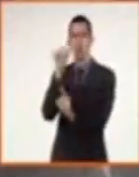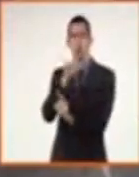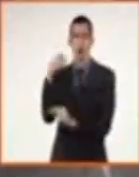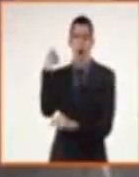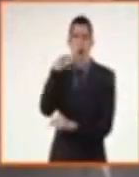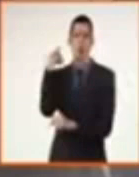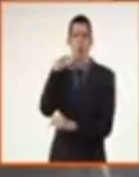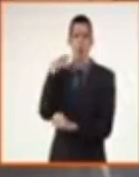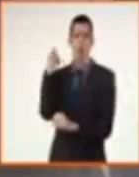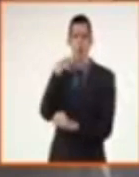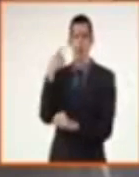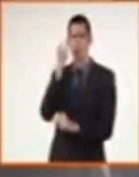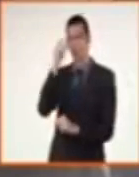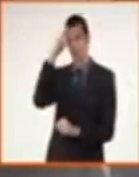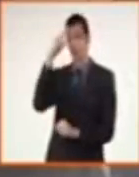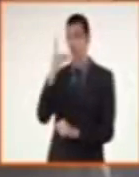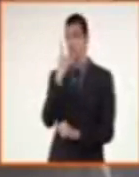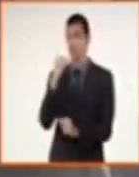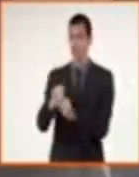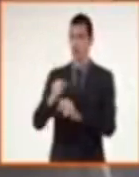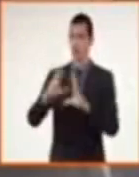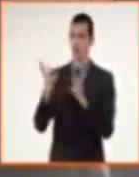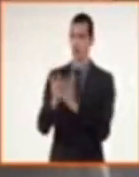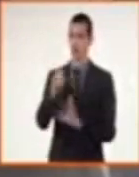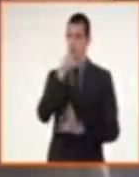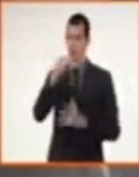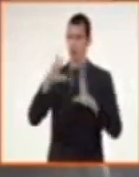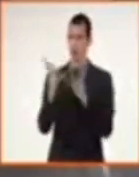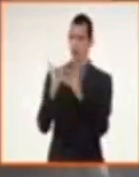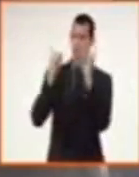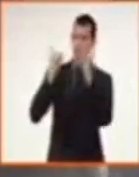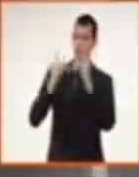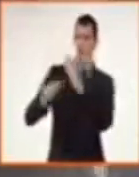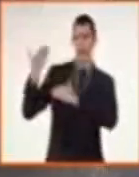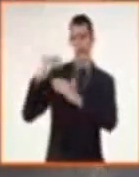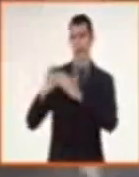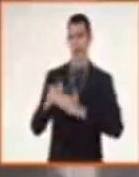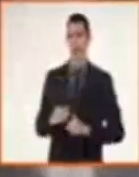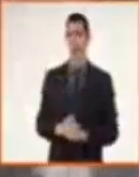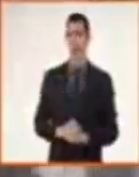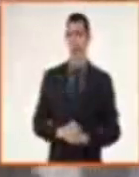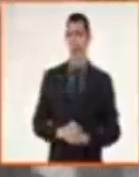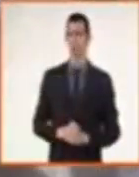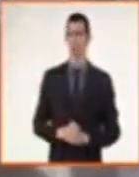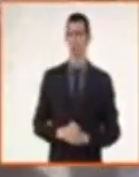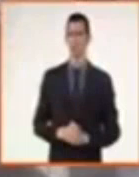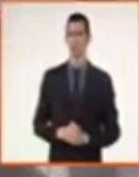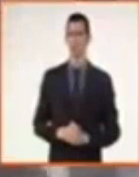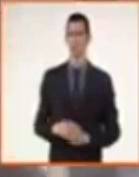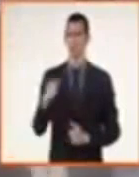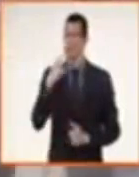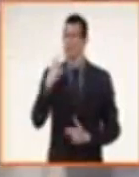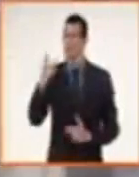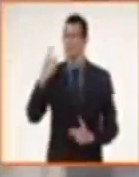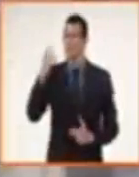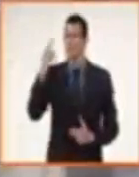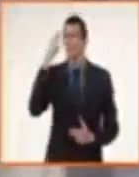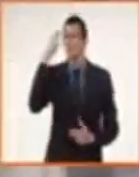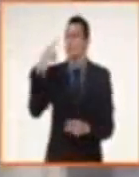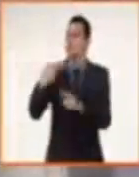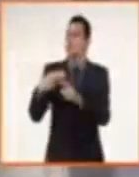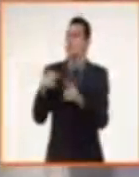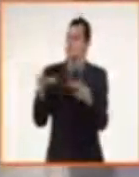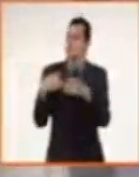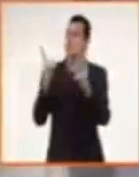Domingo, y le digo yo, porque tuve un error, un lapsus menti, digo, ay, perdón, que no recordé el partido al que usted pertenece, es que en mi